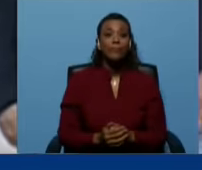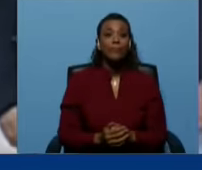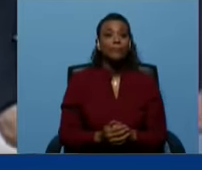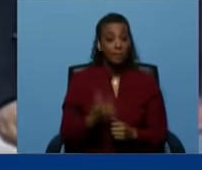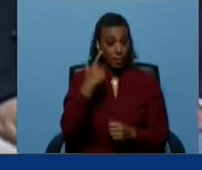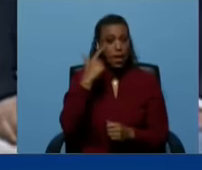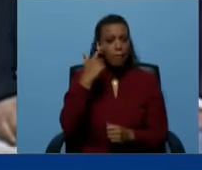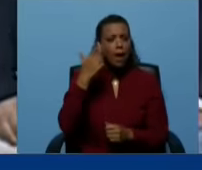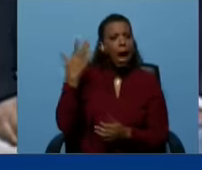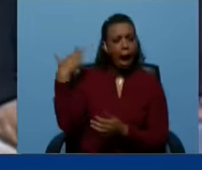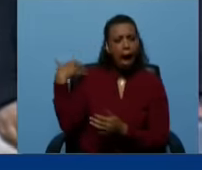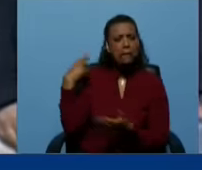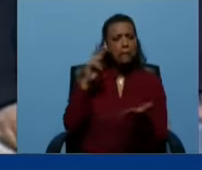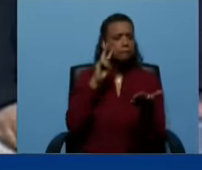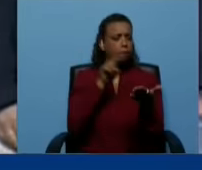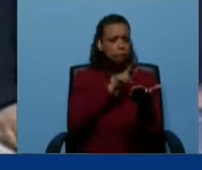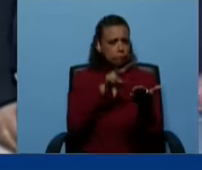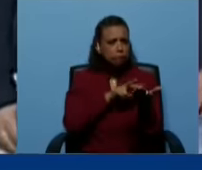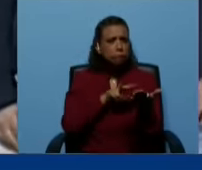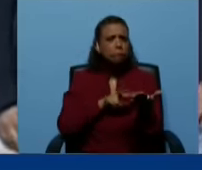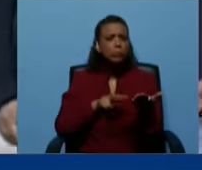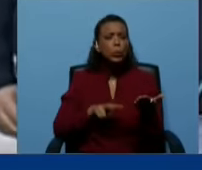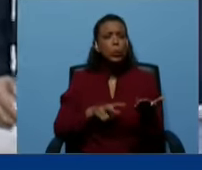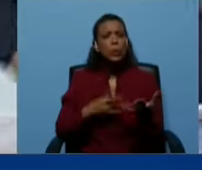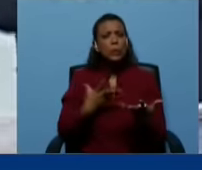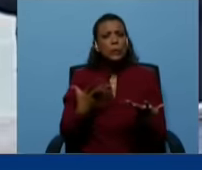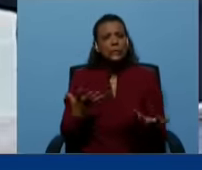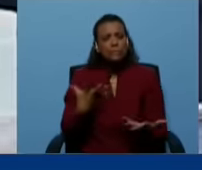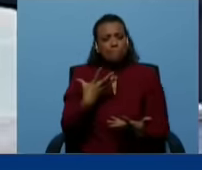Estaba viendo lo triste